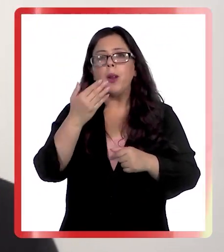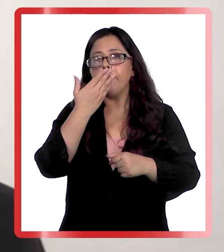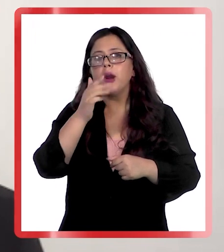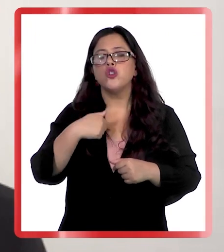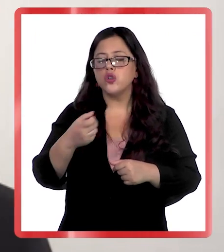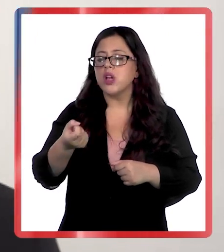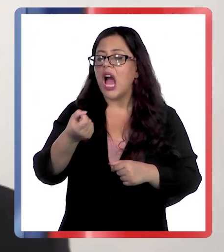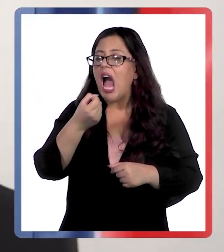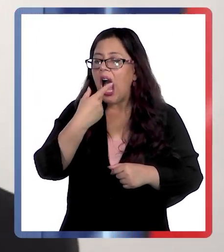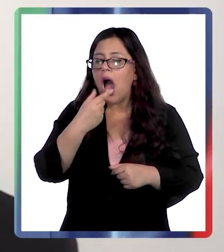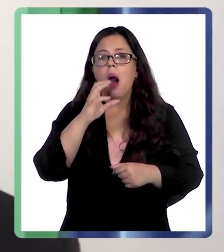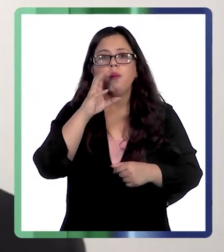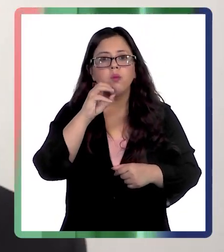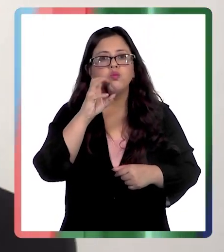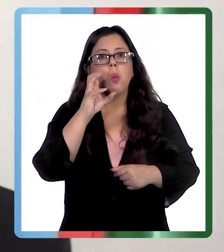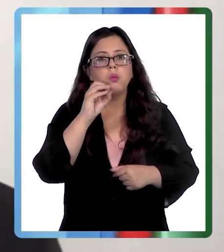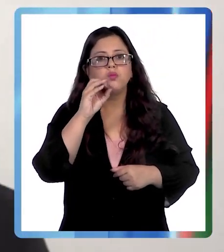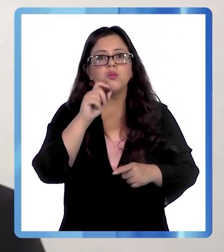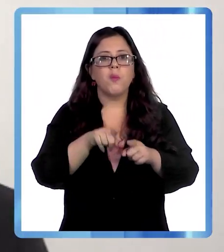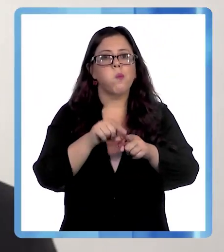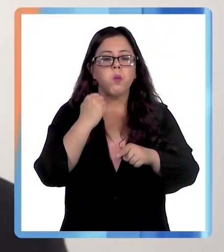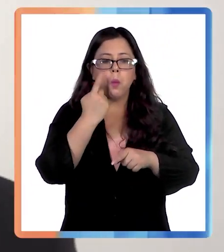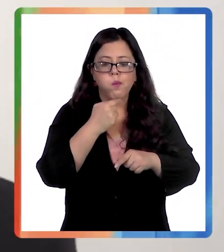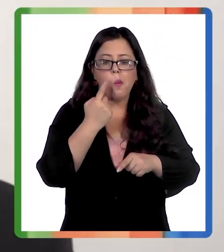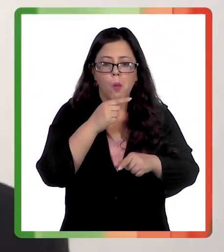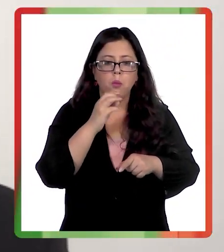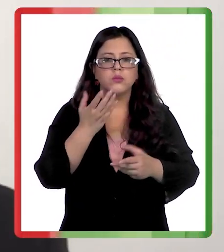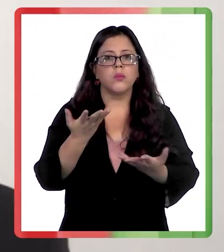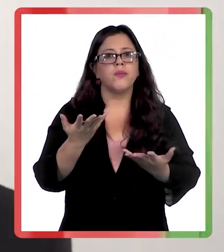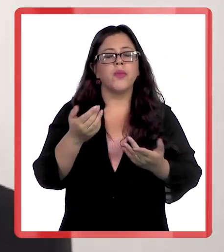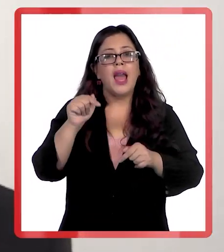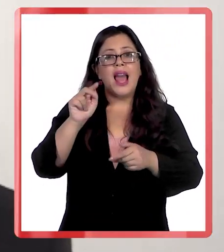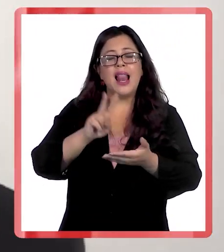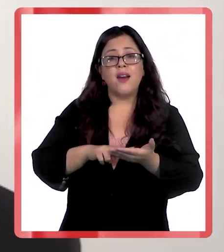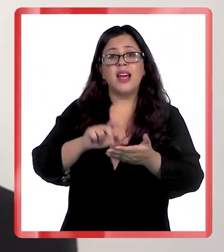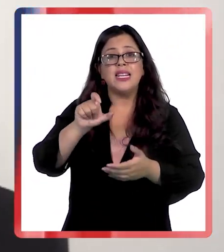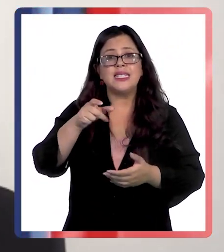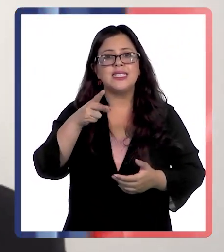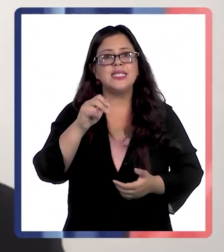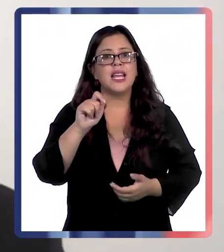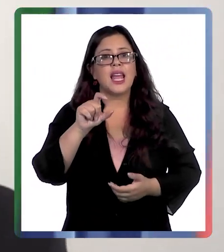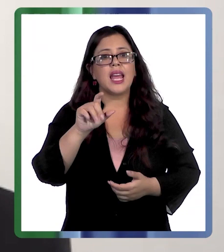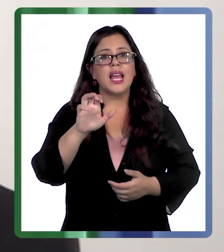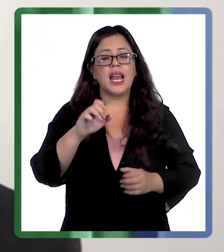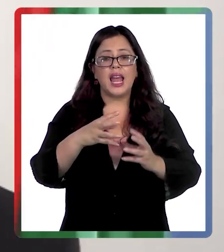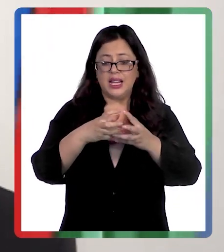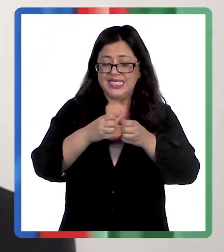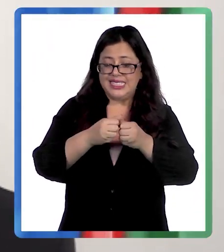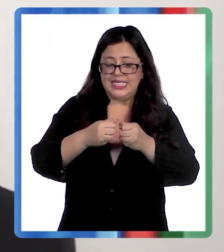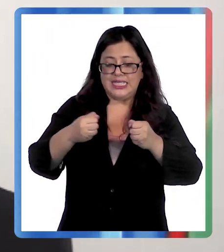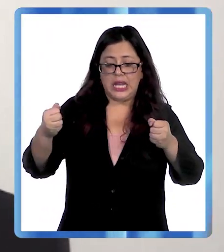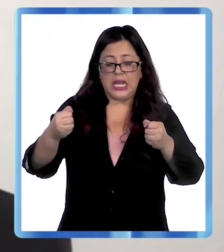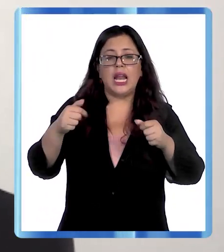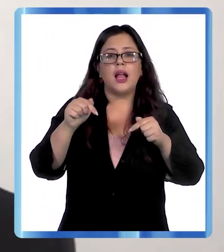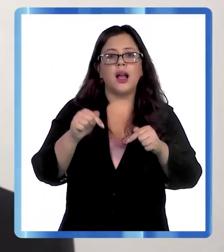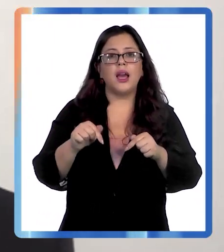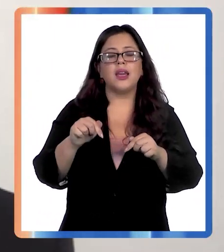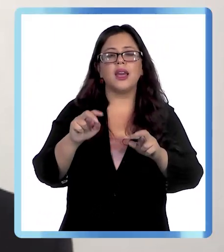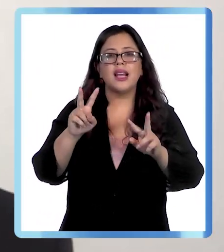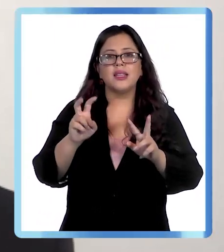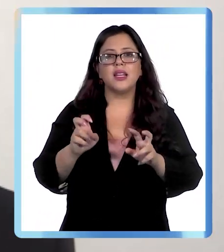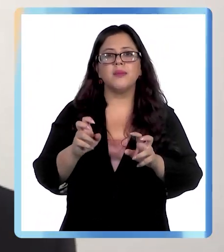como chicle y con el chicle me hago como la limpieza Y la verdad es que el chicle también produce con